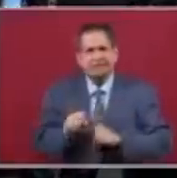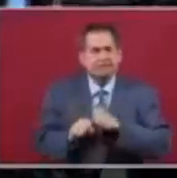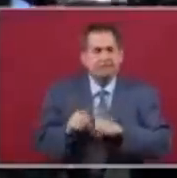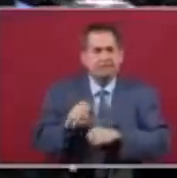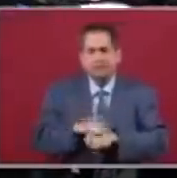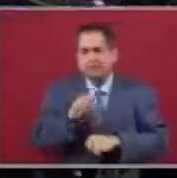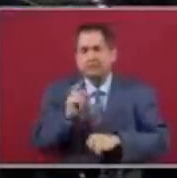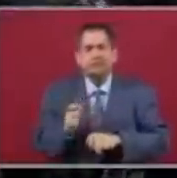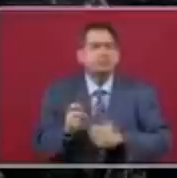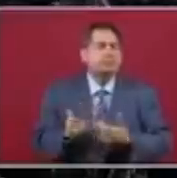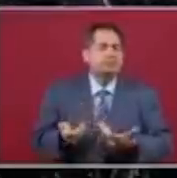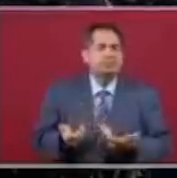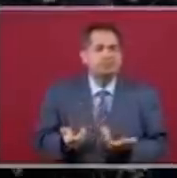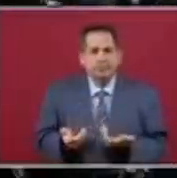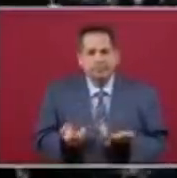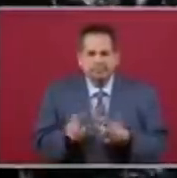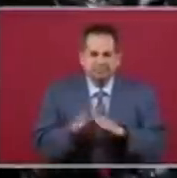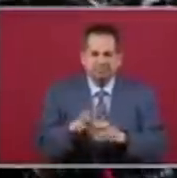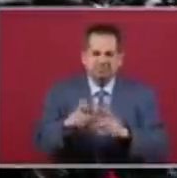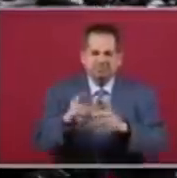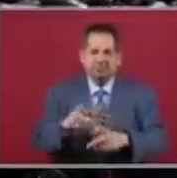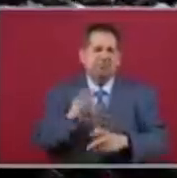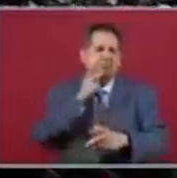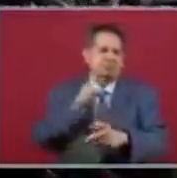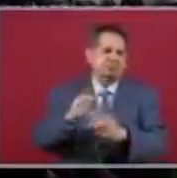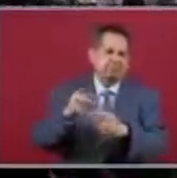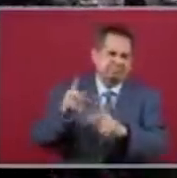buscar destruir a Pemex,